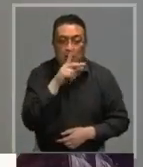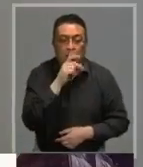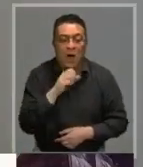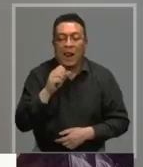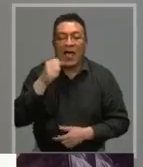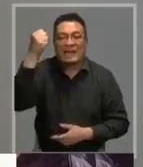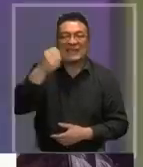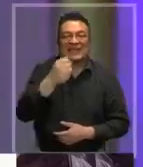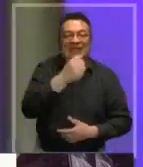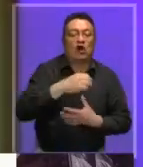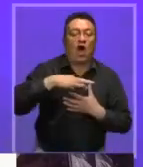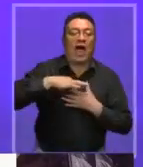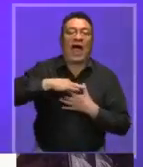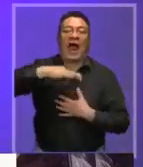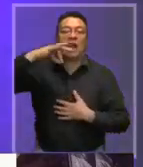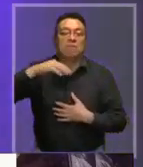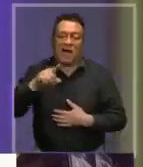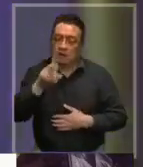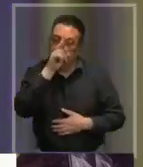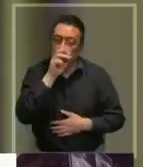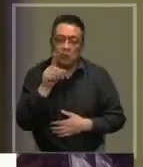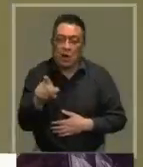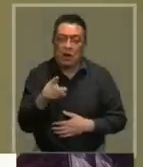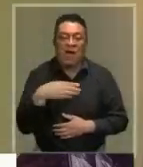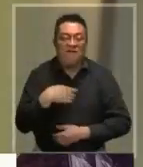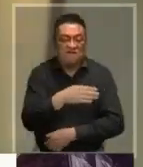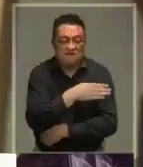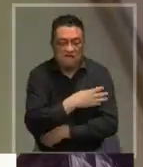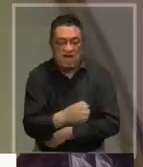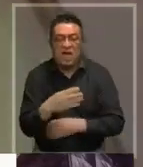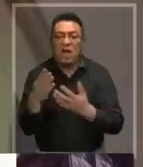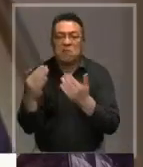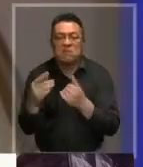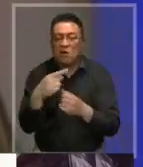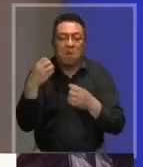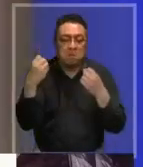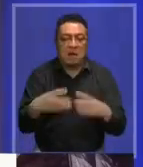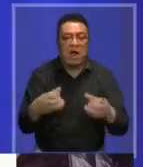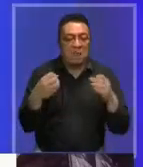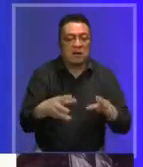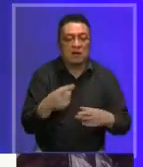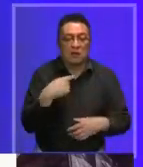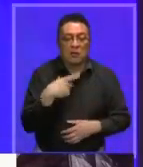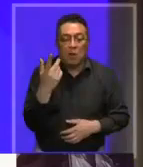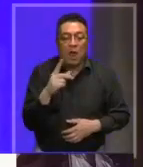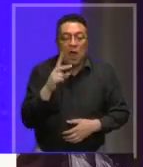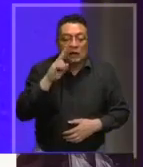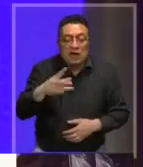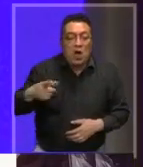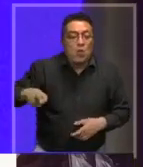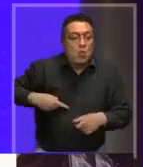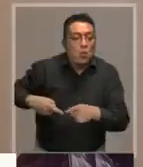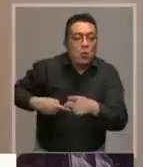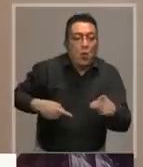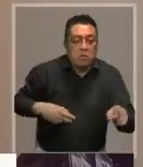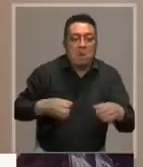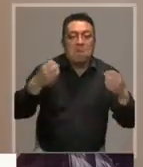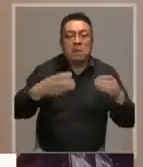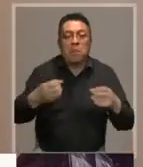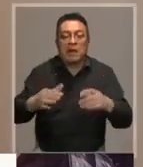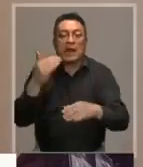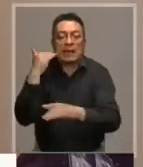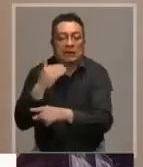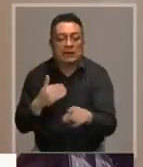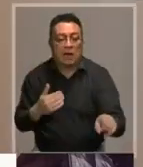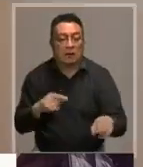gente mató la fe y la esperanza de muchos mató la inocencia de muchas para m Estos